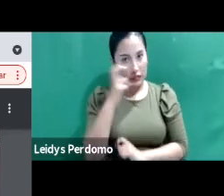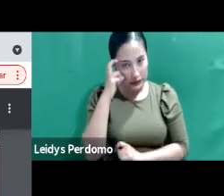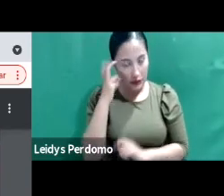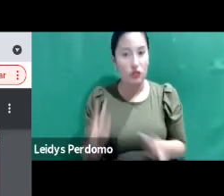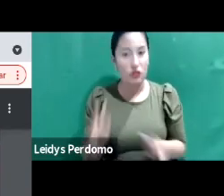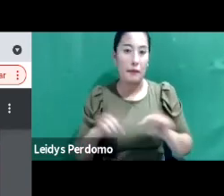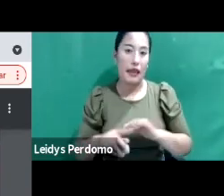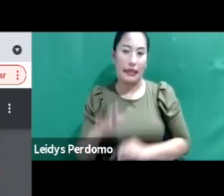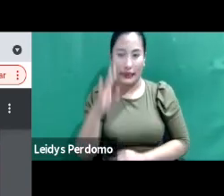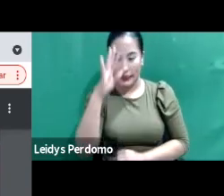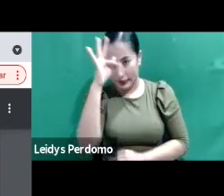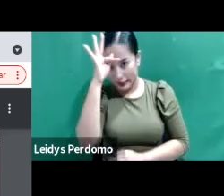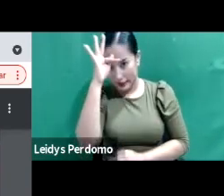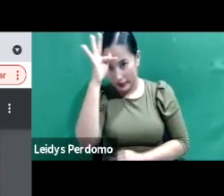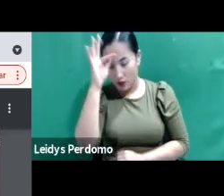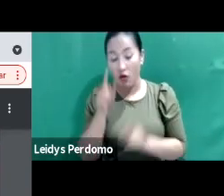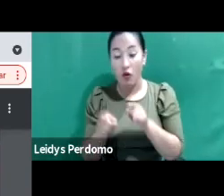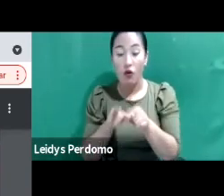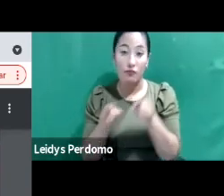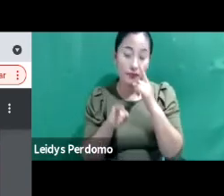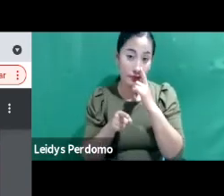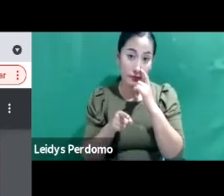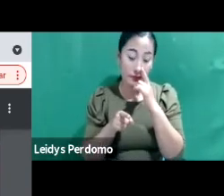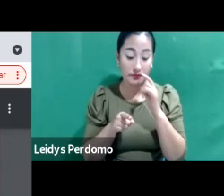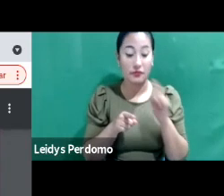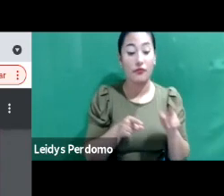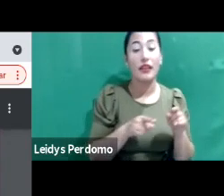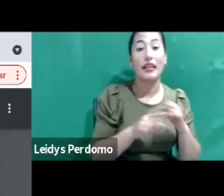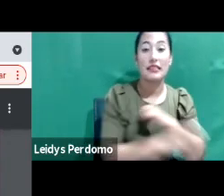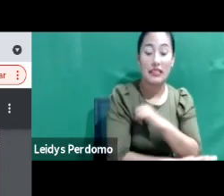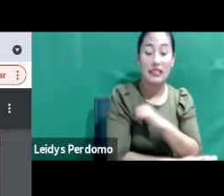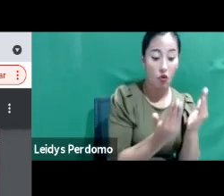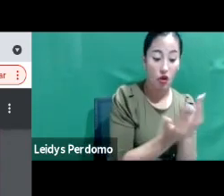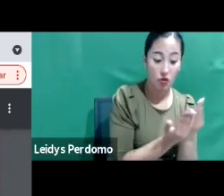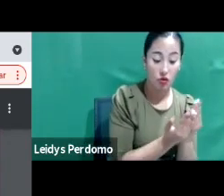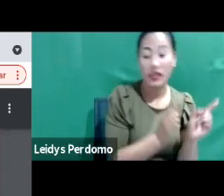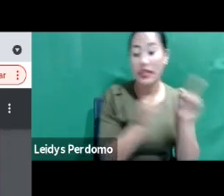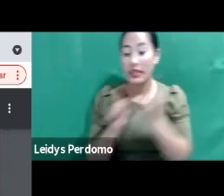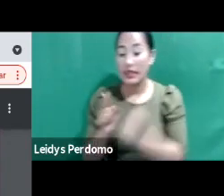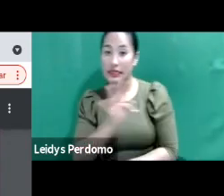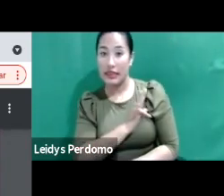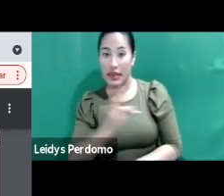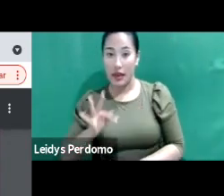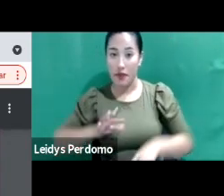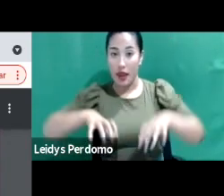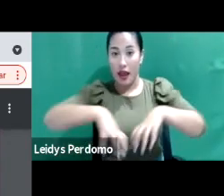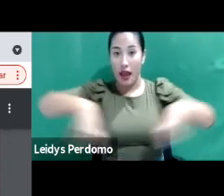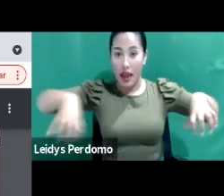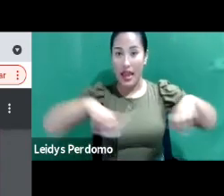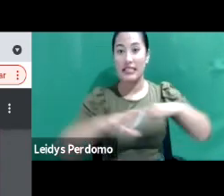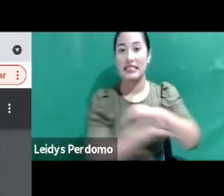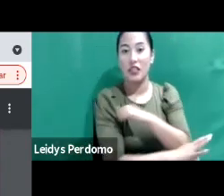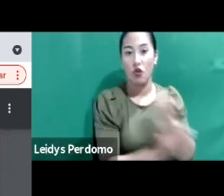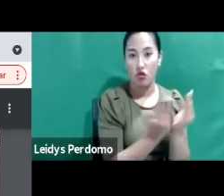muchas veces no tenemos una diferencia entre psicoeducación en educativa y como terapia, porque la psicoeducación desde la